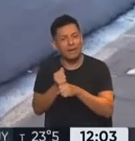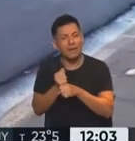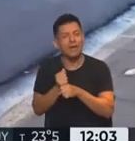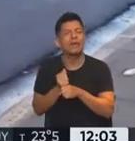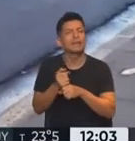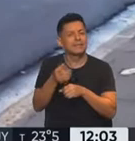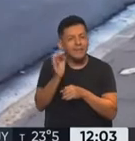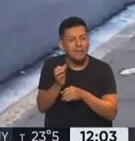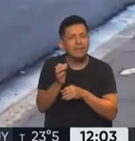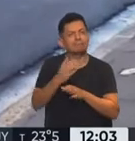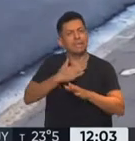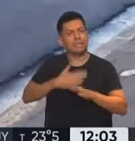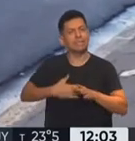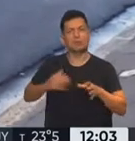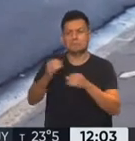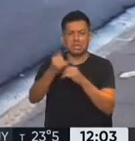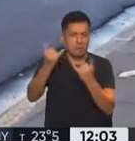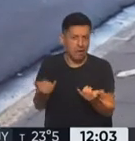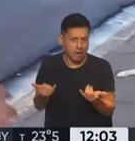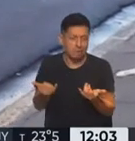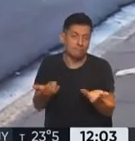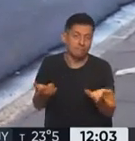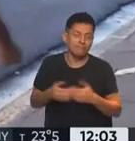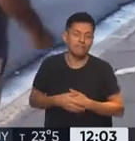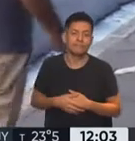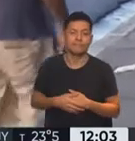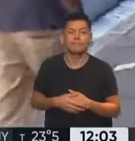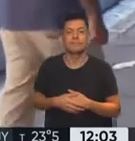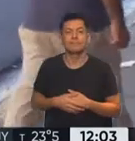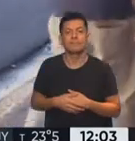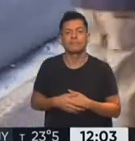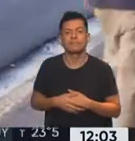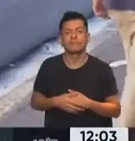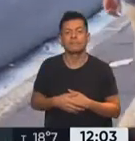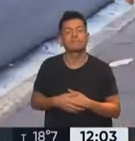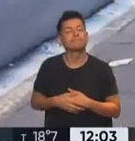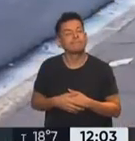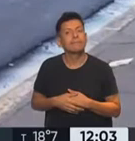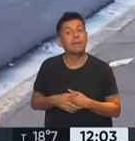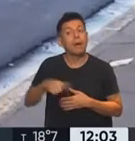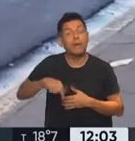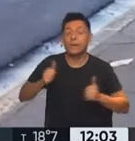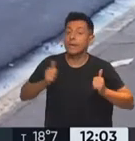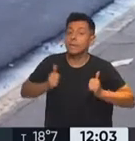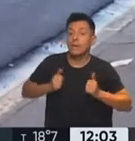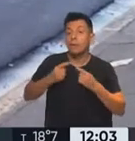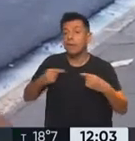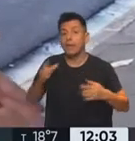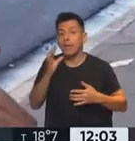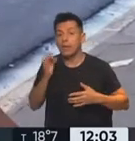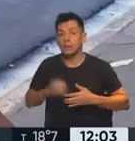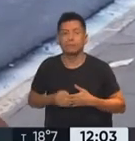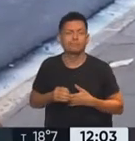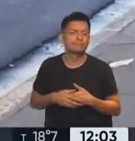el servicio de colectivos en la provincia de Buenos Aires y también en el territorio porteño. Quedamos a la espera de más novedades sobre